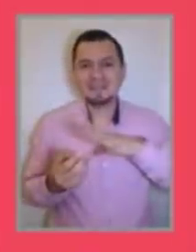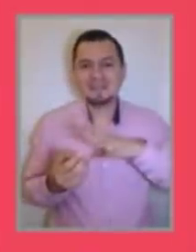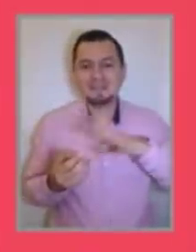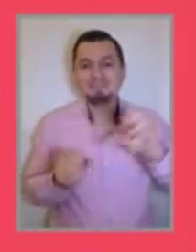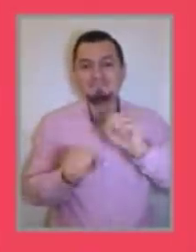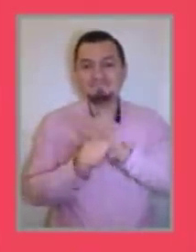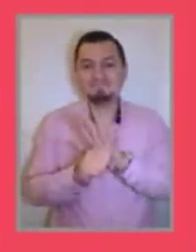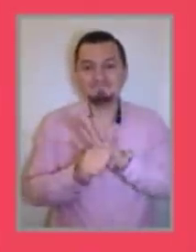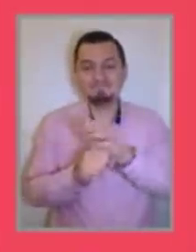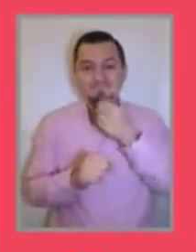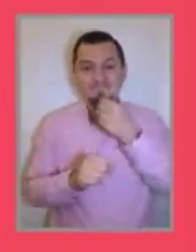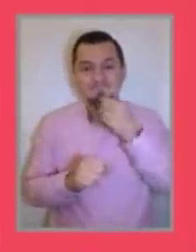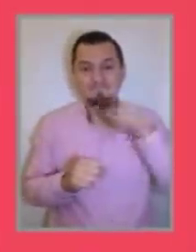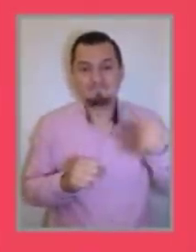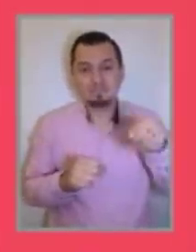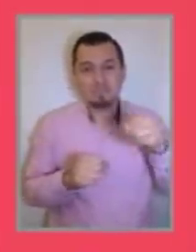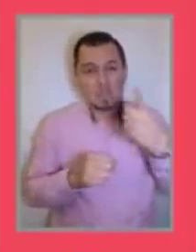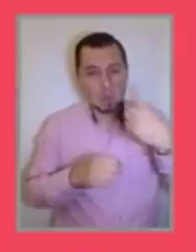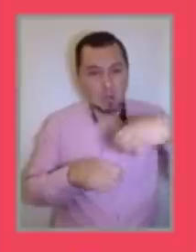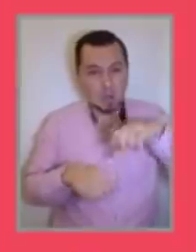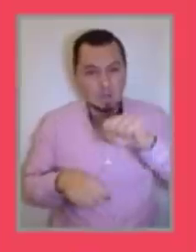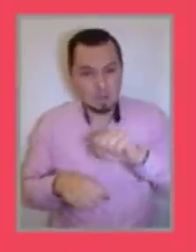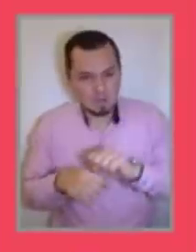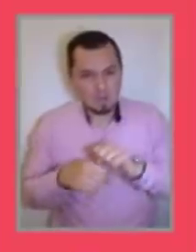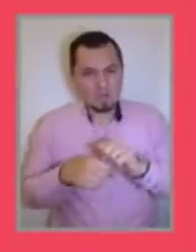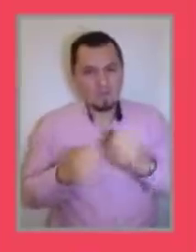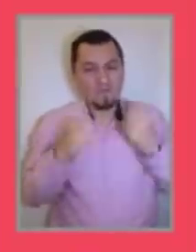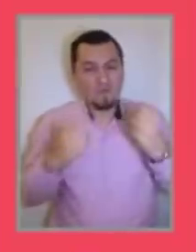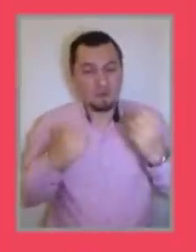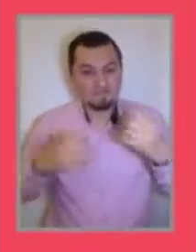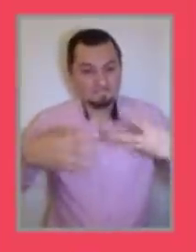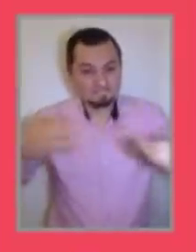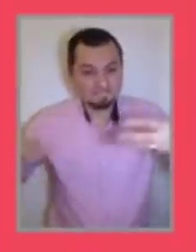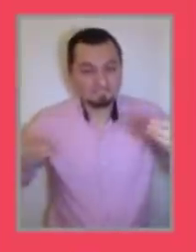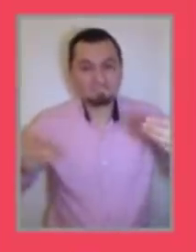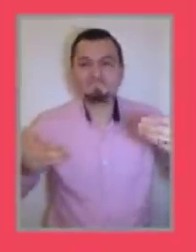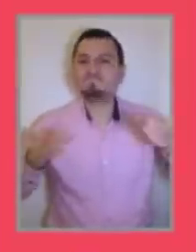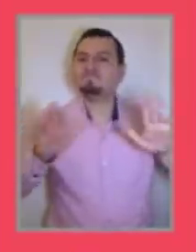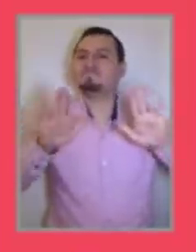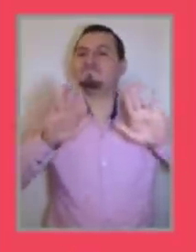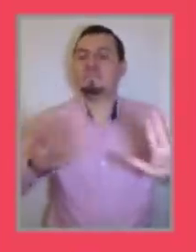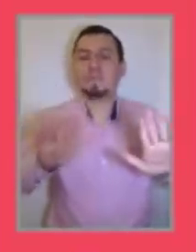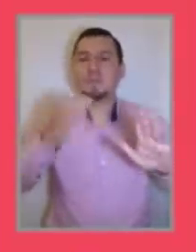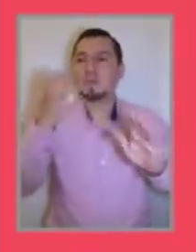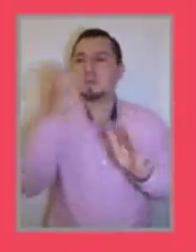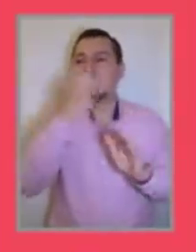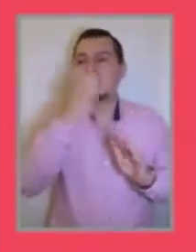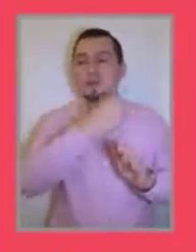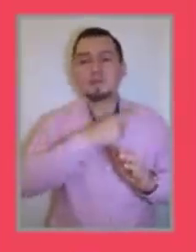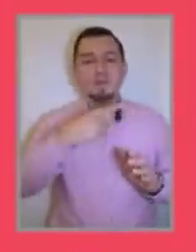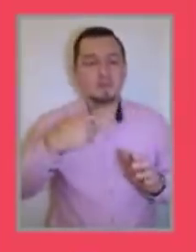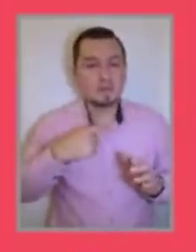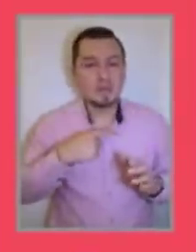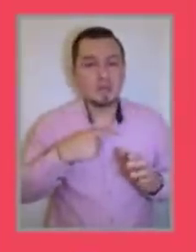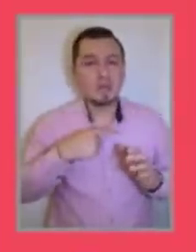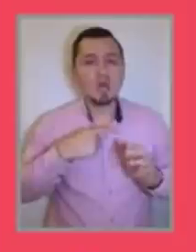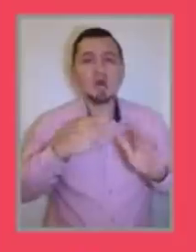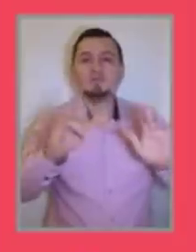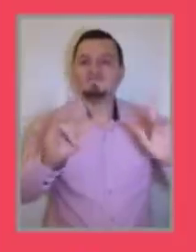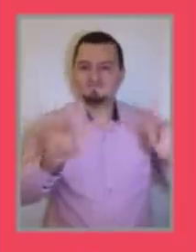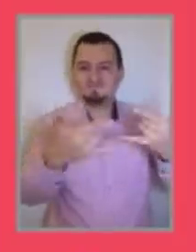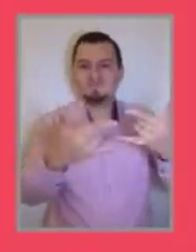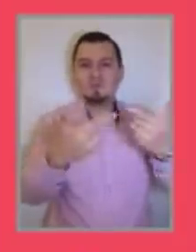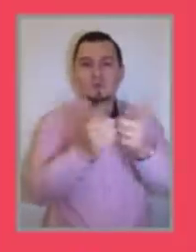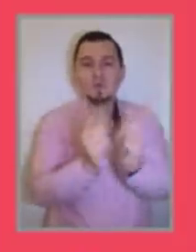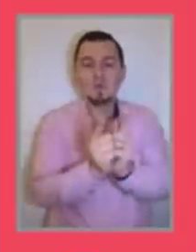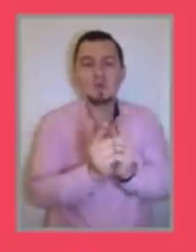en una misma semana y que estén ligados epidemiológicamente, la escuela deberá aislar a ese grupo, es